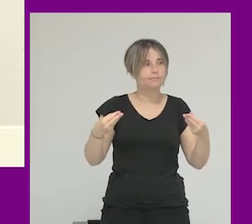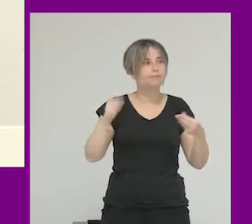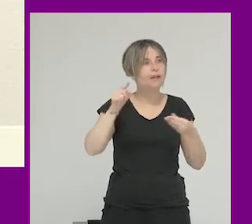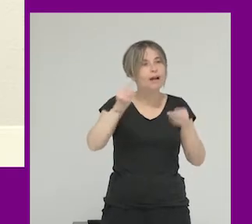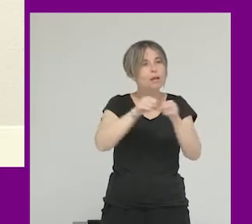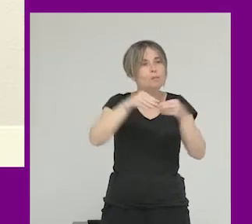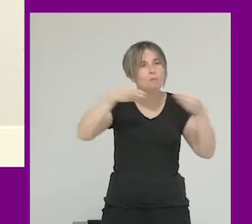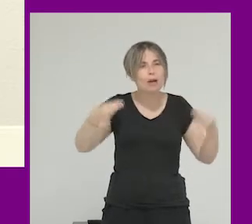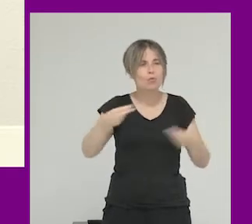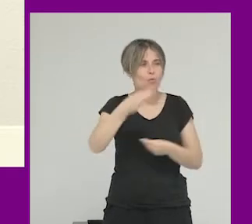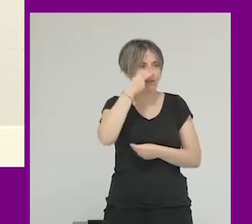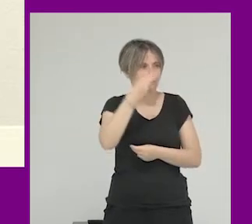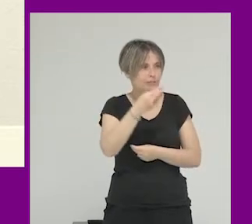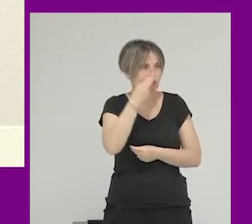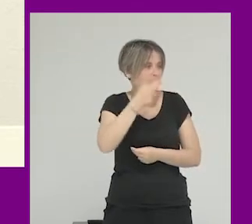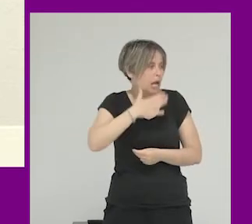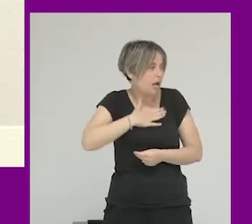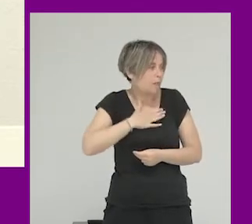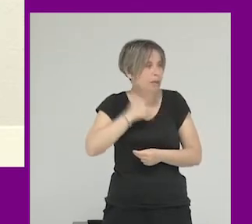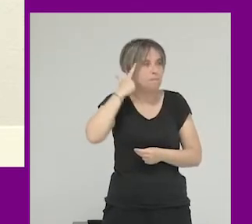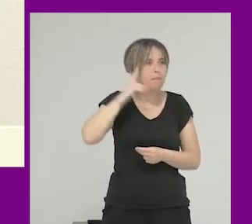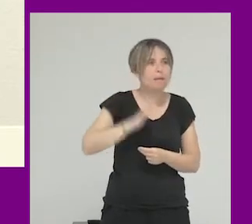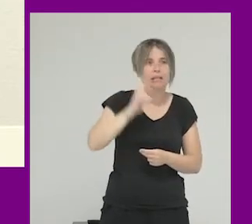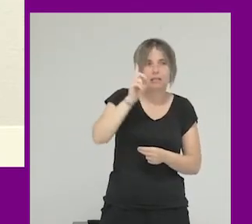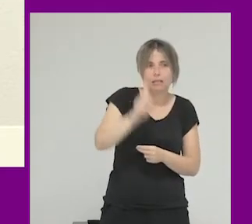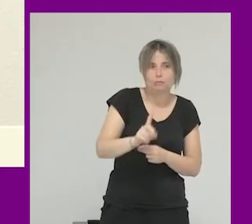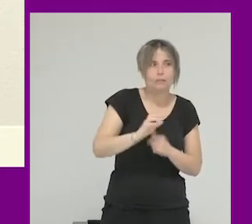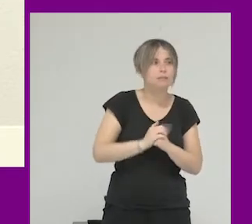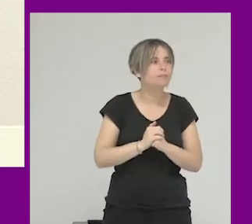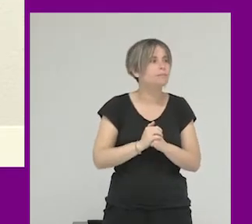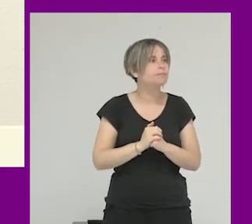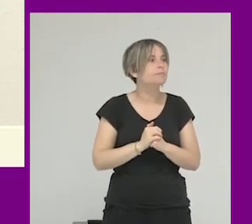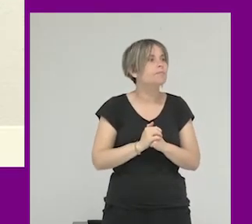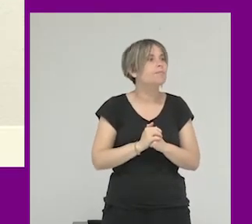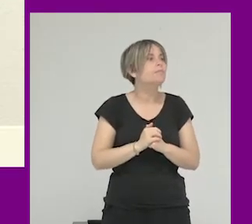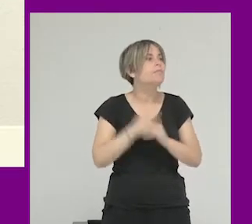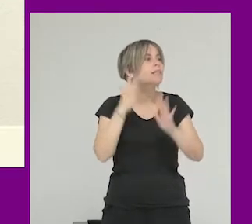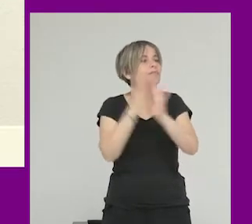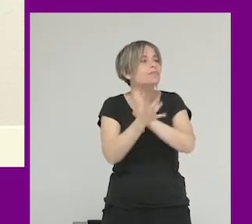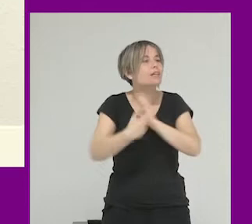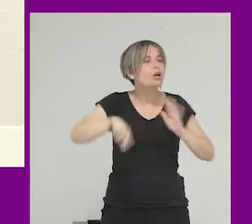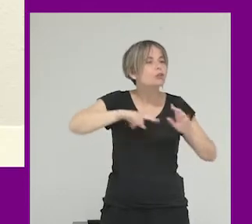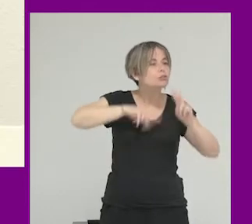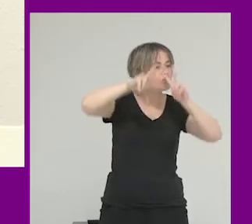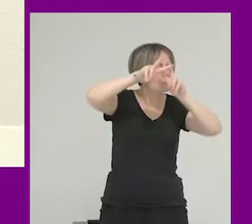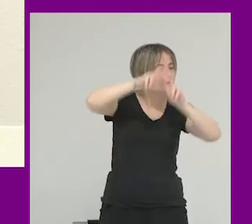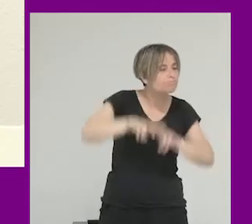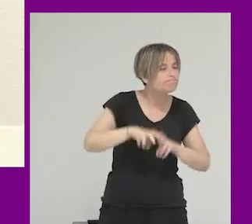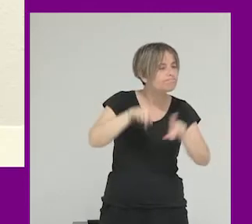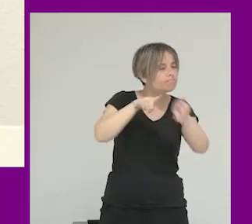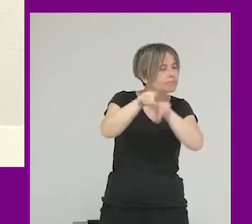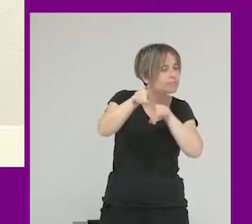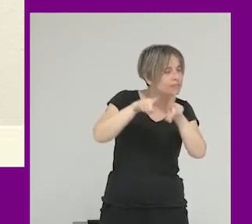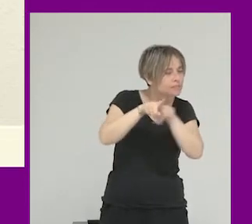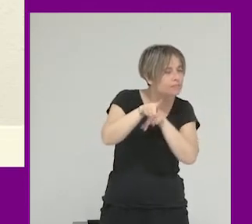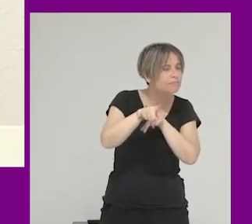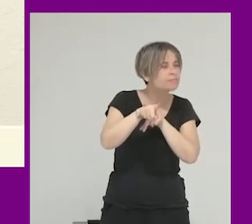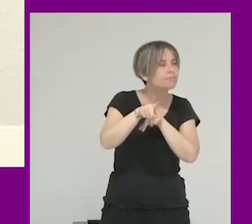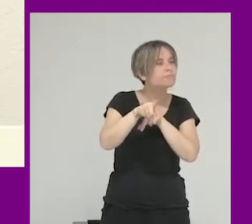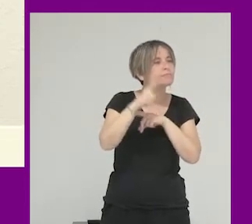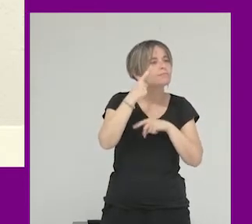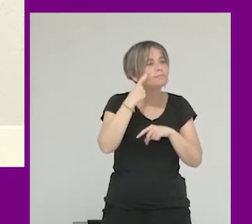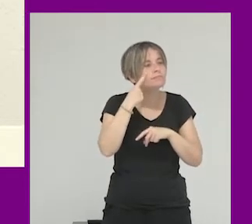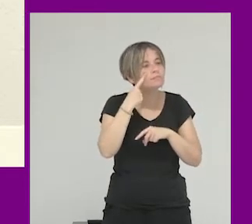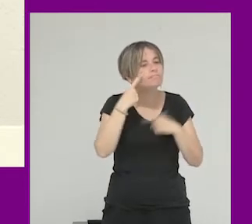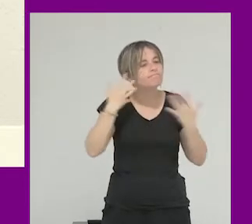tan interesante, que me parece a mí y a Arantxa también, no solamente analizamos desde esa posición crítica cuál